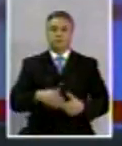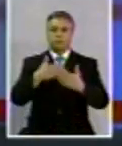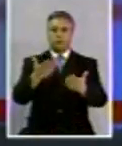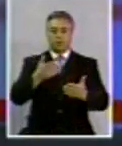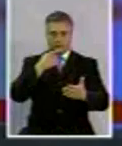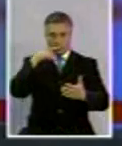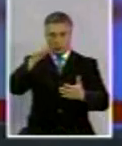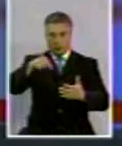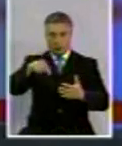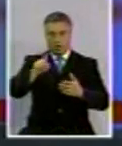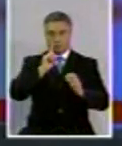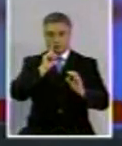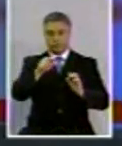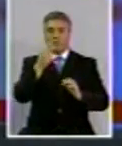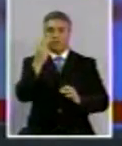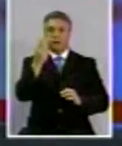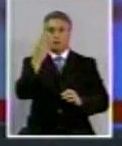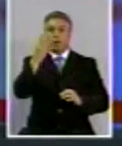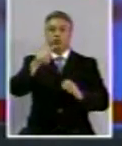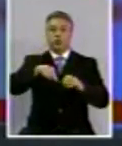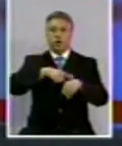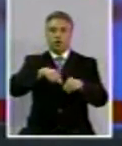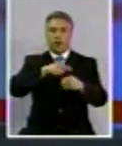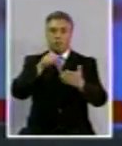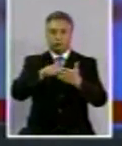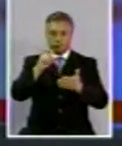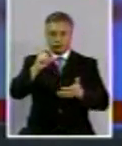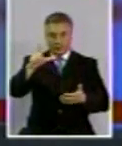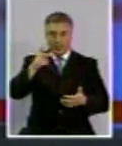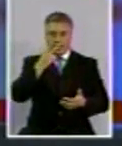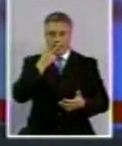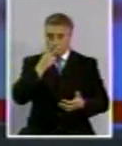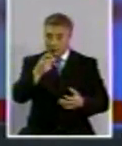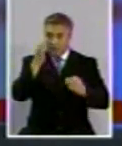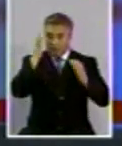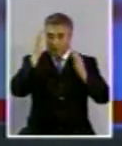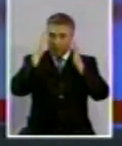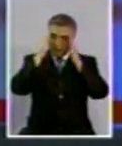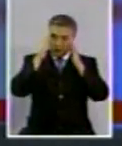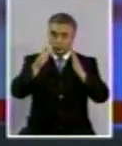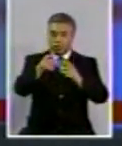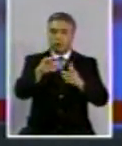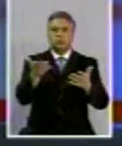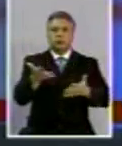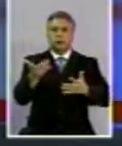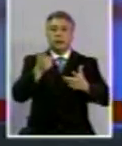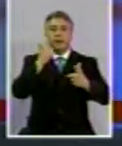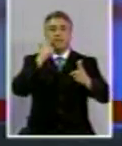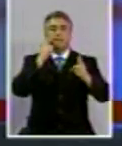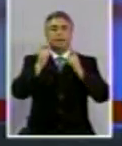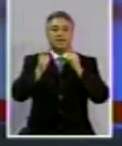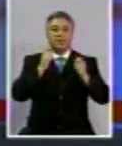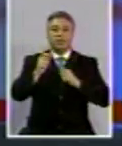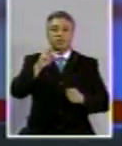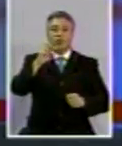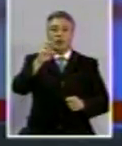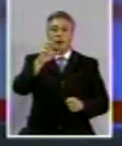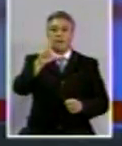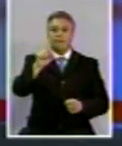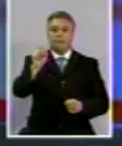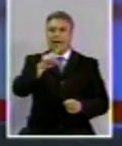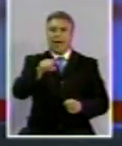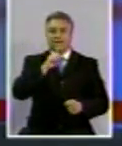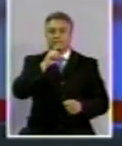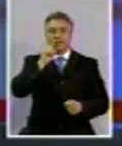Momento de conectarnos con 24horas.cl y ponga atención a lo siguiente, porque vamos a hablar de los peligros del plástico para el medio